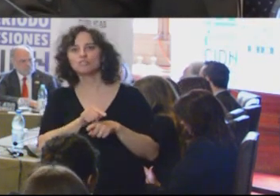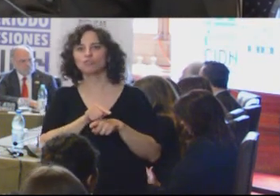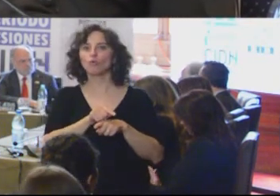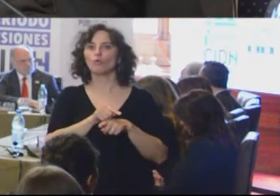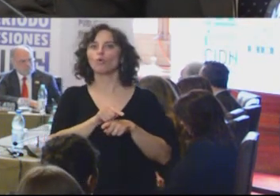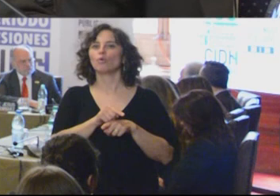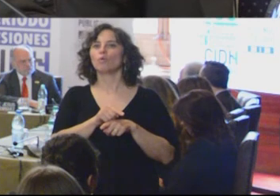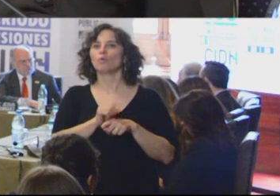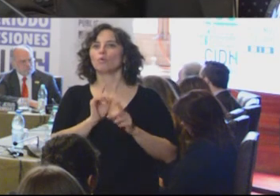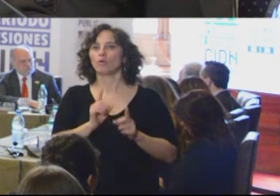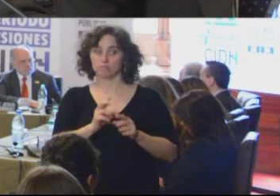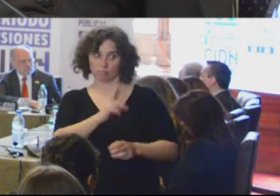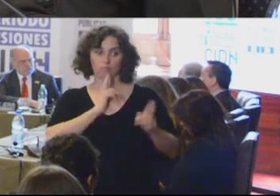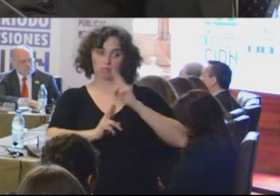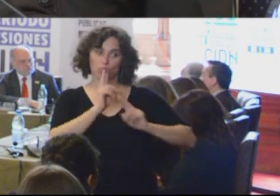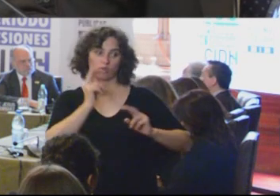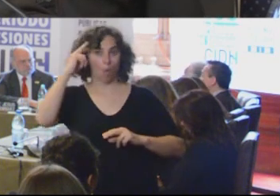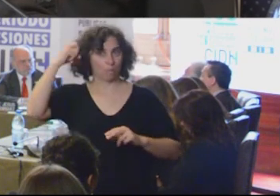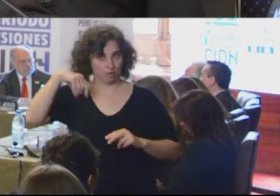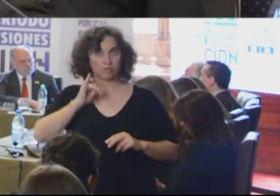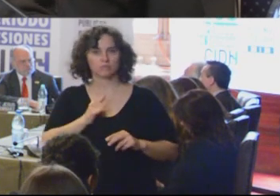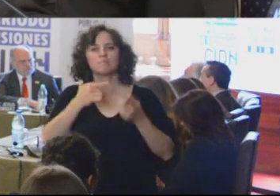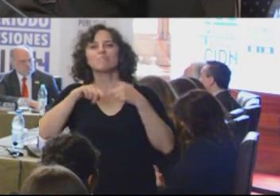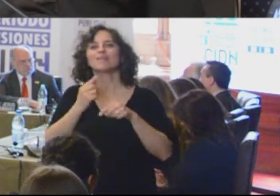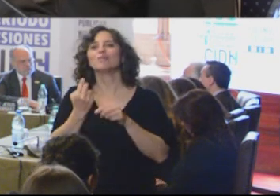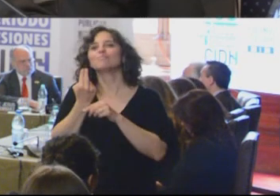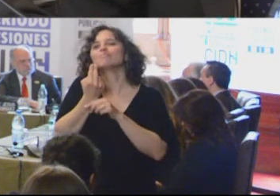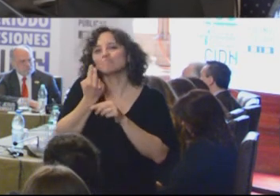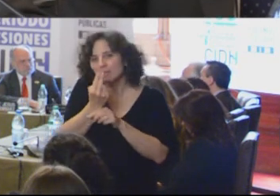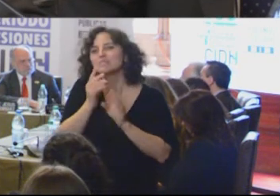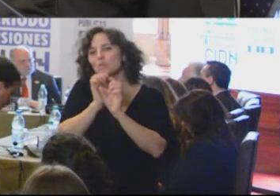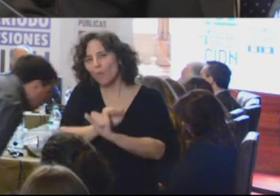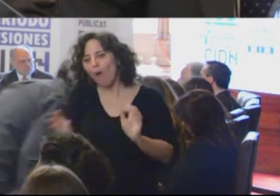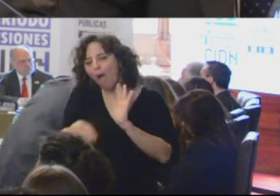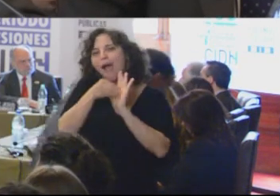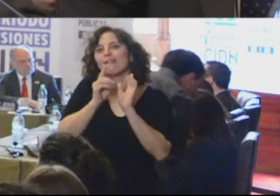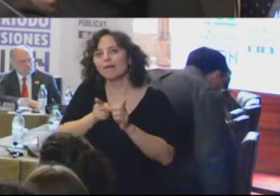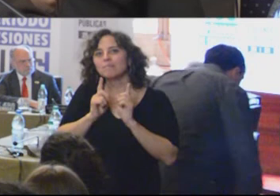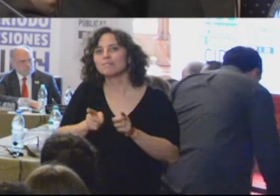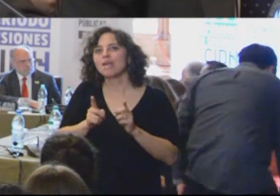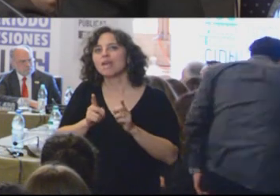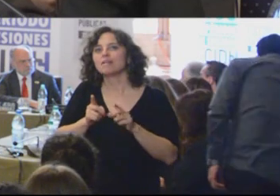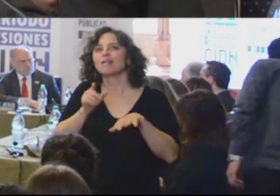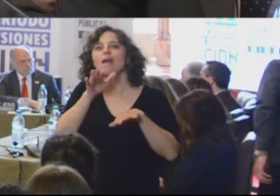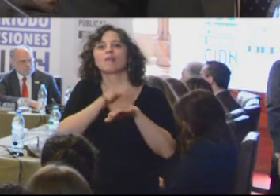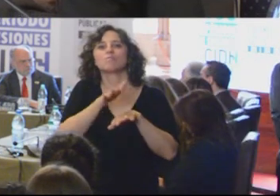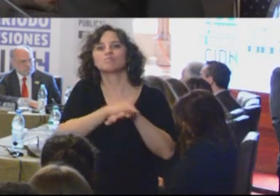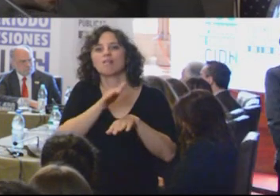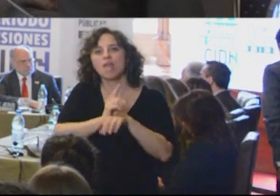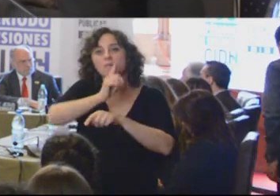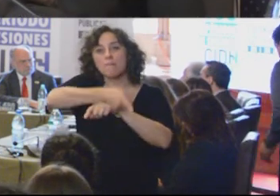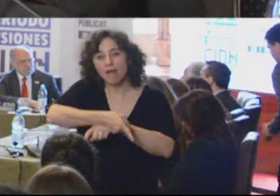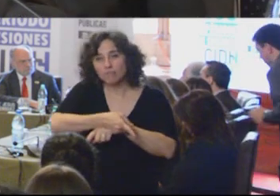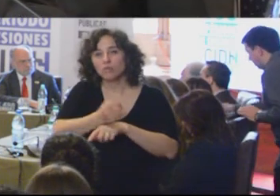precisamente la respuesta a la opinión pero permítanme agregarle además que todo el punto de la responsabilidad de mando está